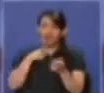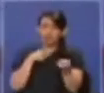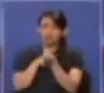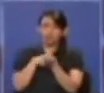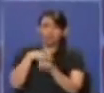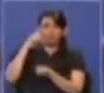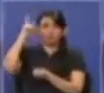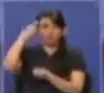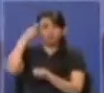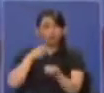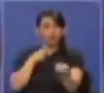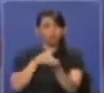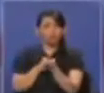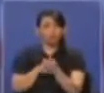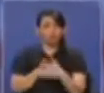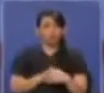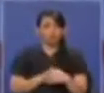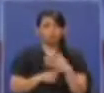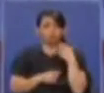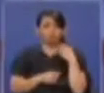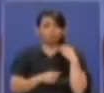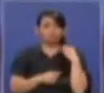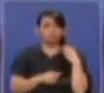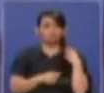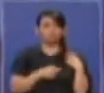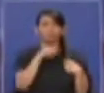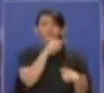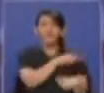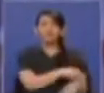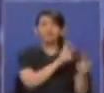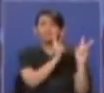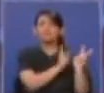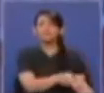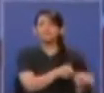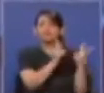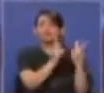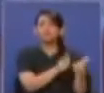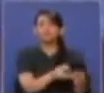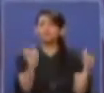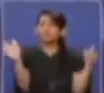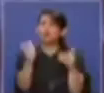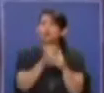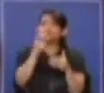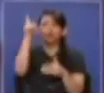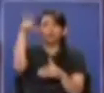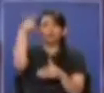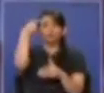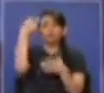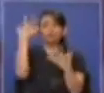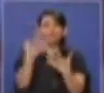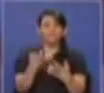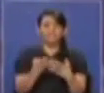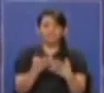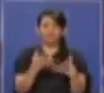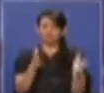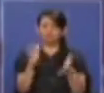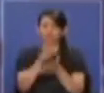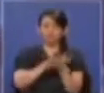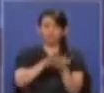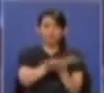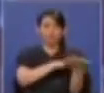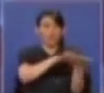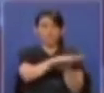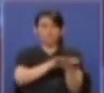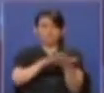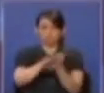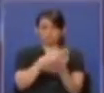nosotros. Aquí no nos engañemos, son los mismos opositores de siempre que buscan sembrar anarquía, generar violencia, como veremos